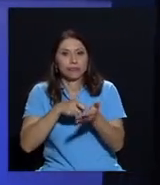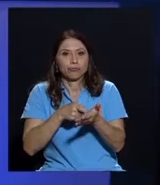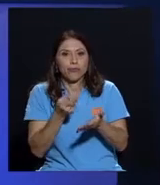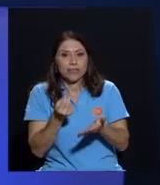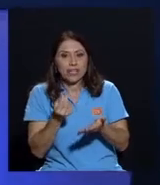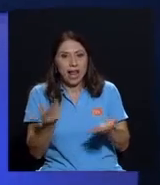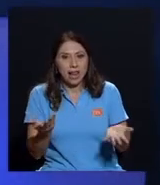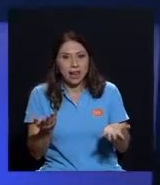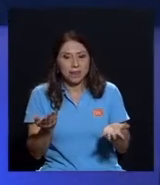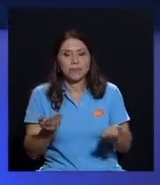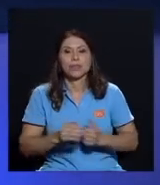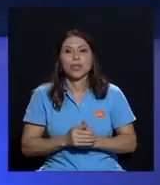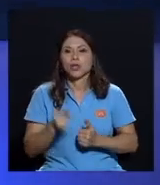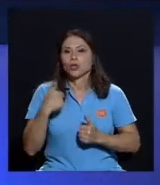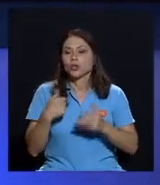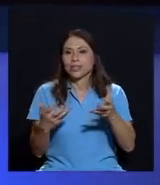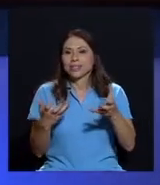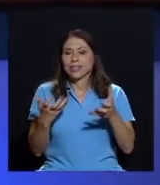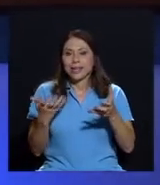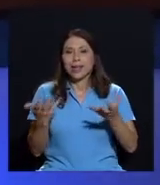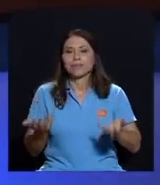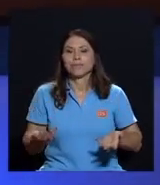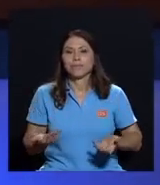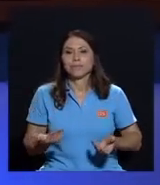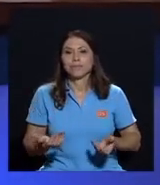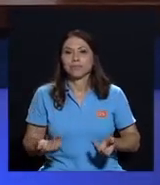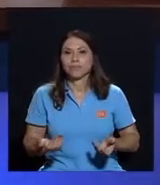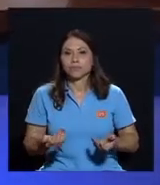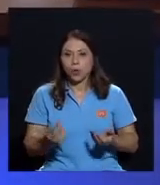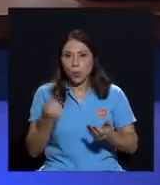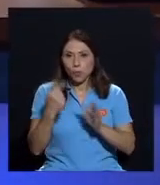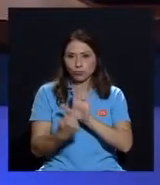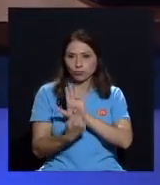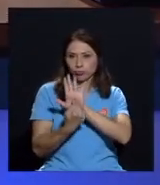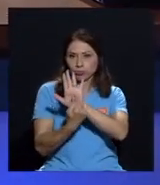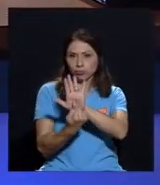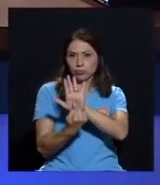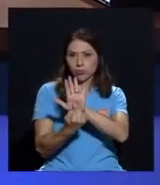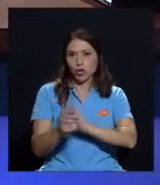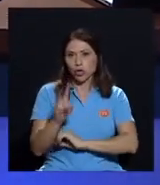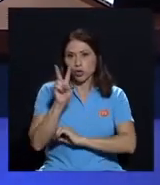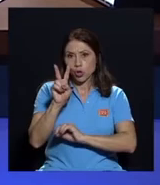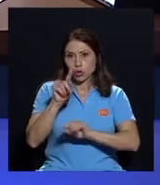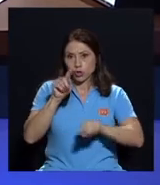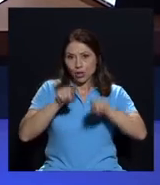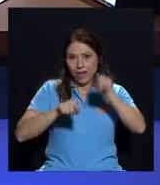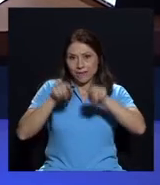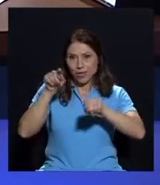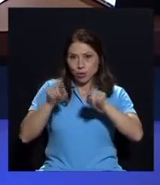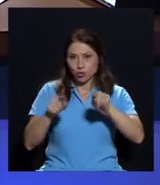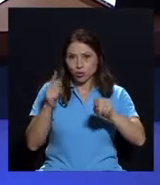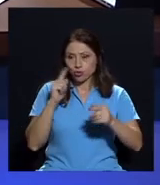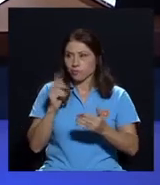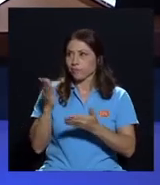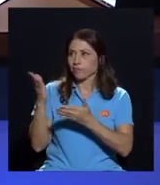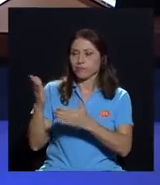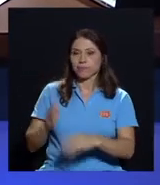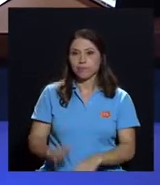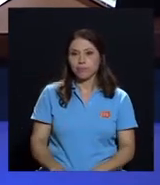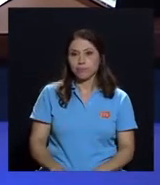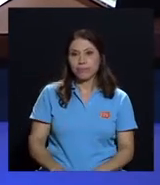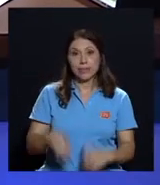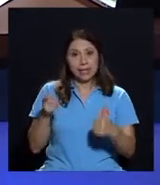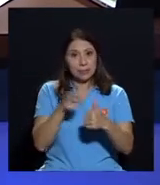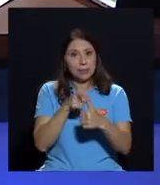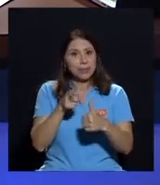proyectar dos gráficos el primero lo que nos va a mostrar es el tamaño del déficit